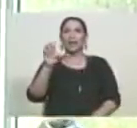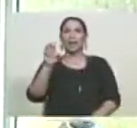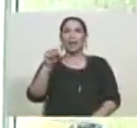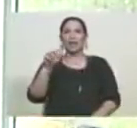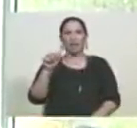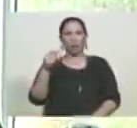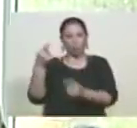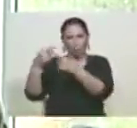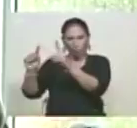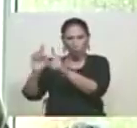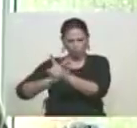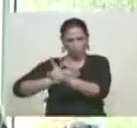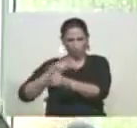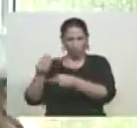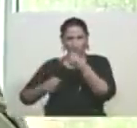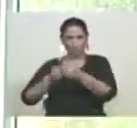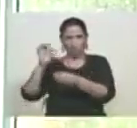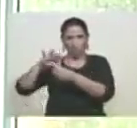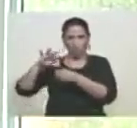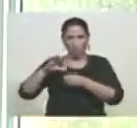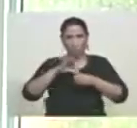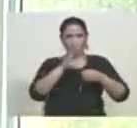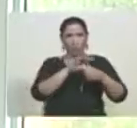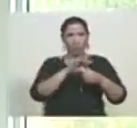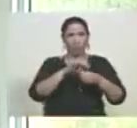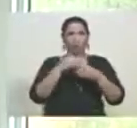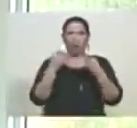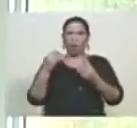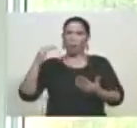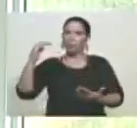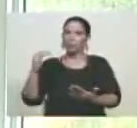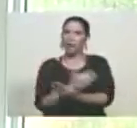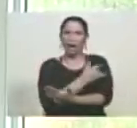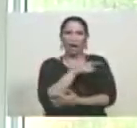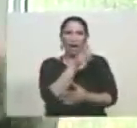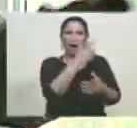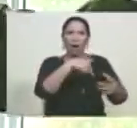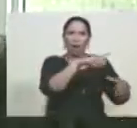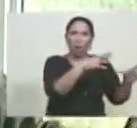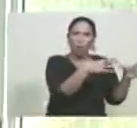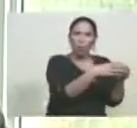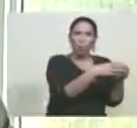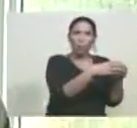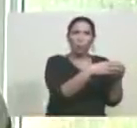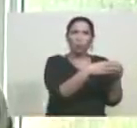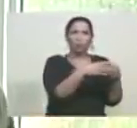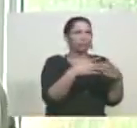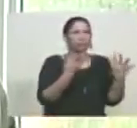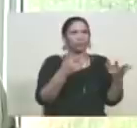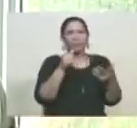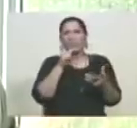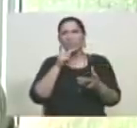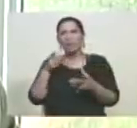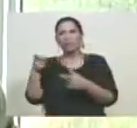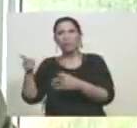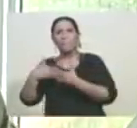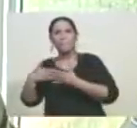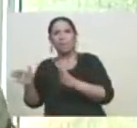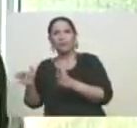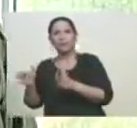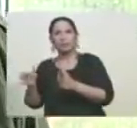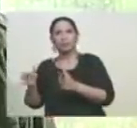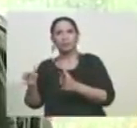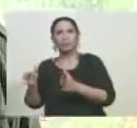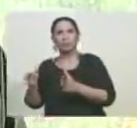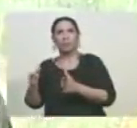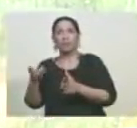pueden hacer eso. Y a ellos lo sacan o lo pretenden sacar, y entonces ¿a qué lo beneficia? Hay